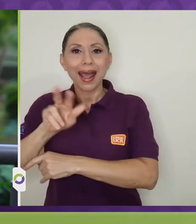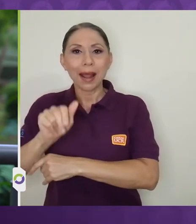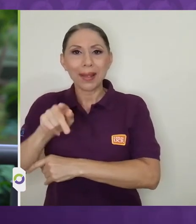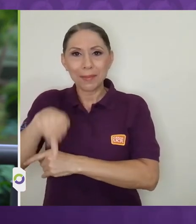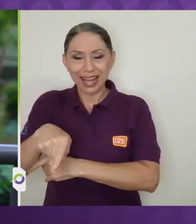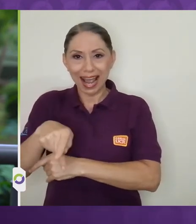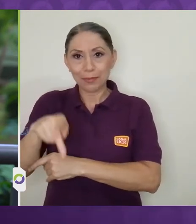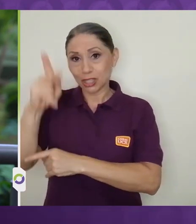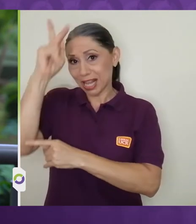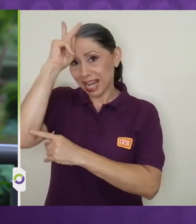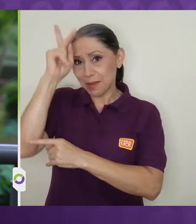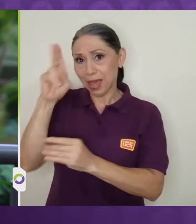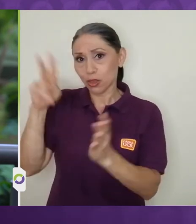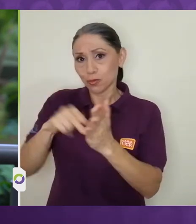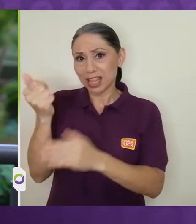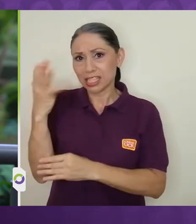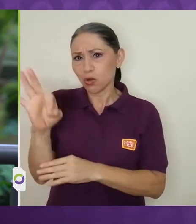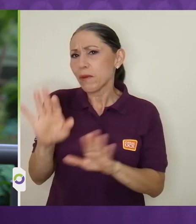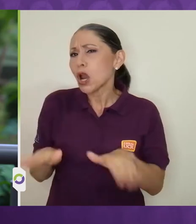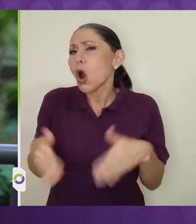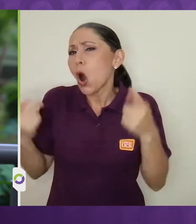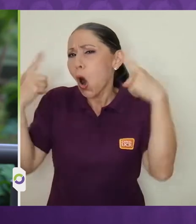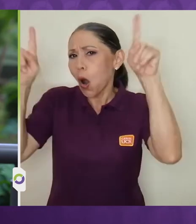Lima 2019. ¿Cómo lo ha conseguido?